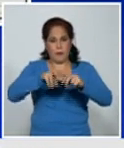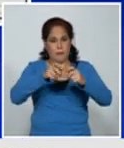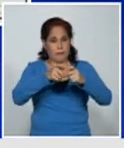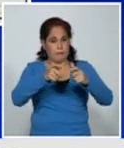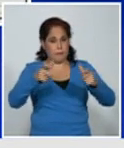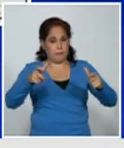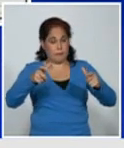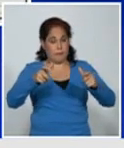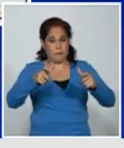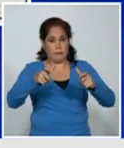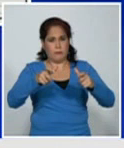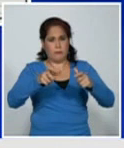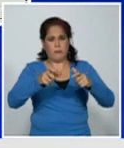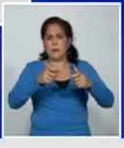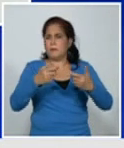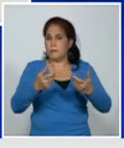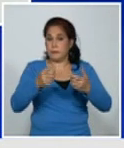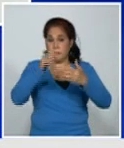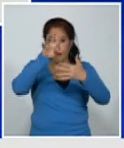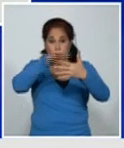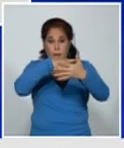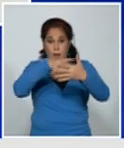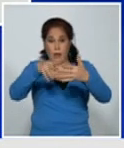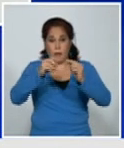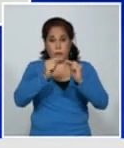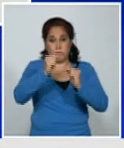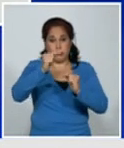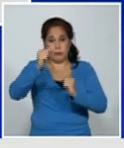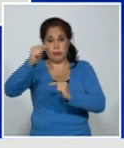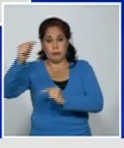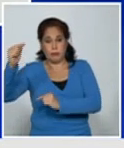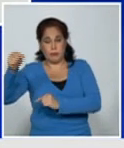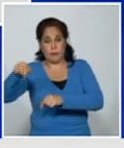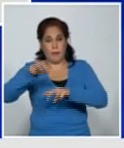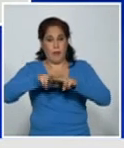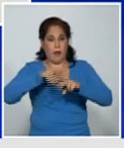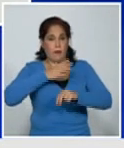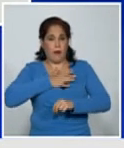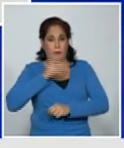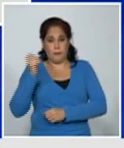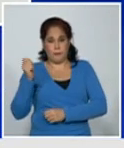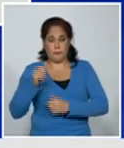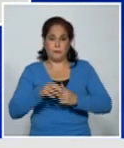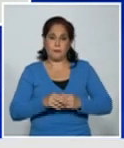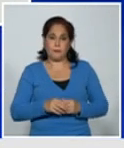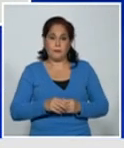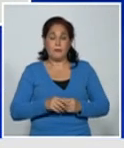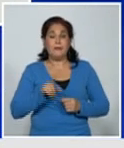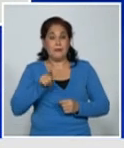un gráfico que se elabora en el puesto de mando de La Habana, donde se va